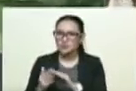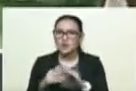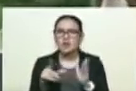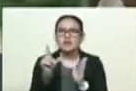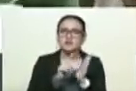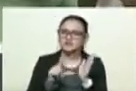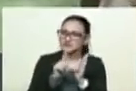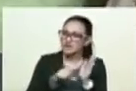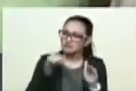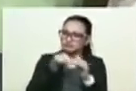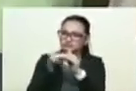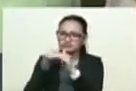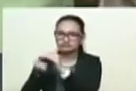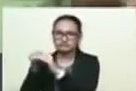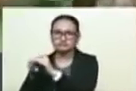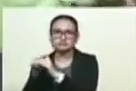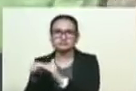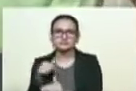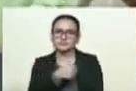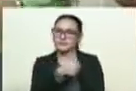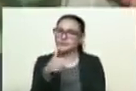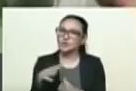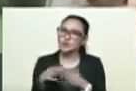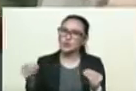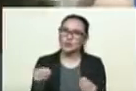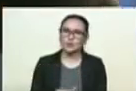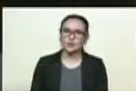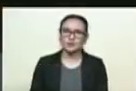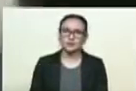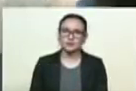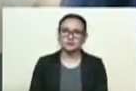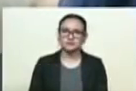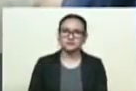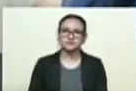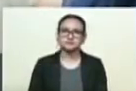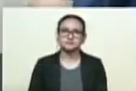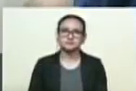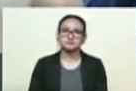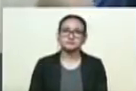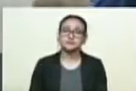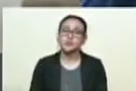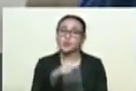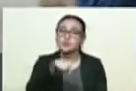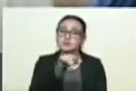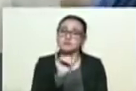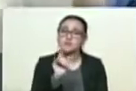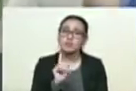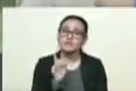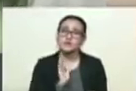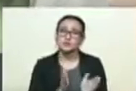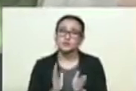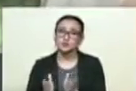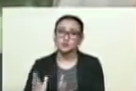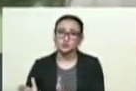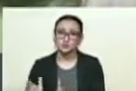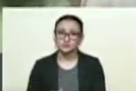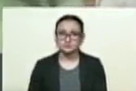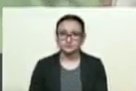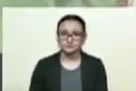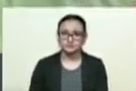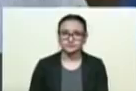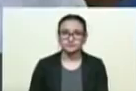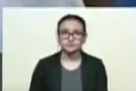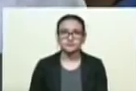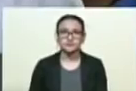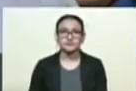liceo por liceo. Y para eso hace falta una organización, ¿verdad? Hace falta